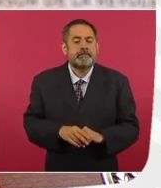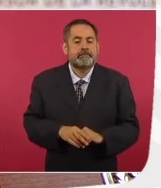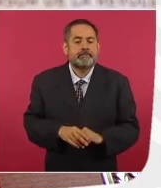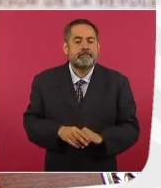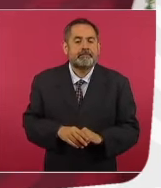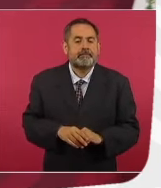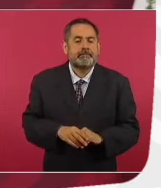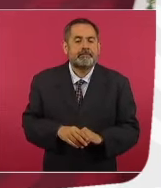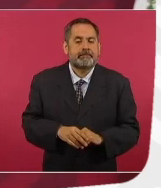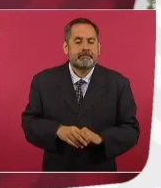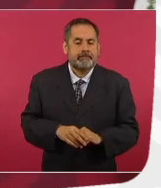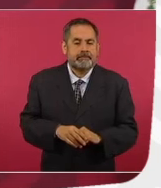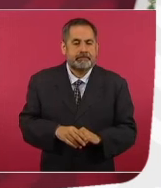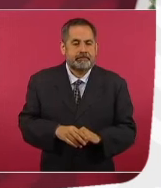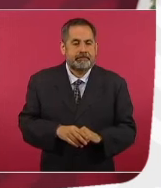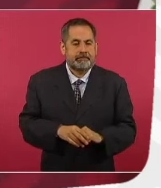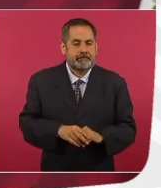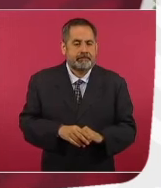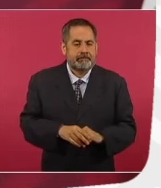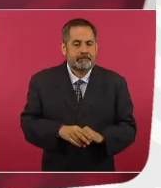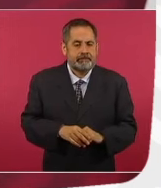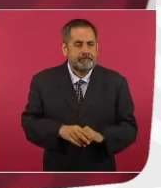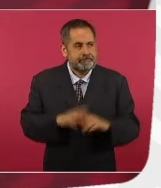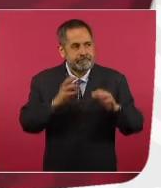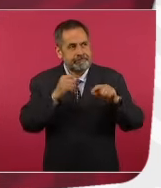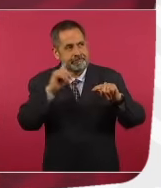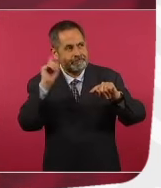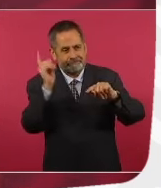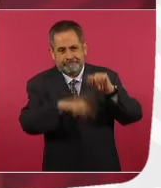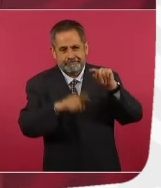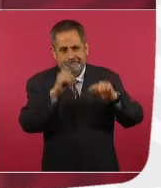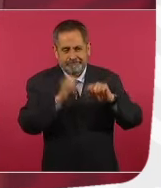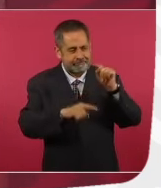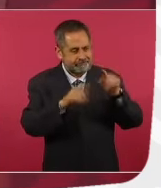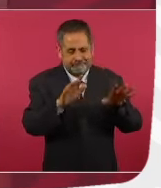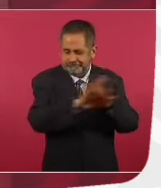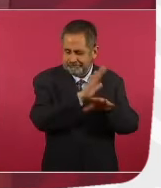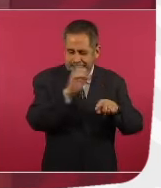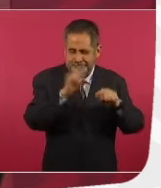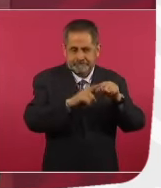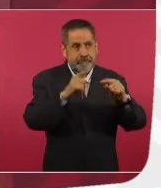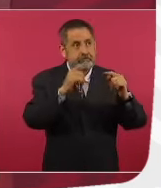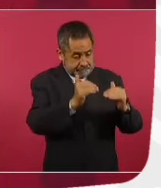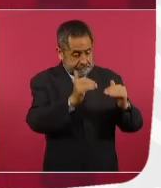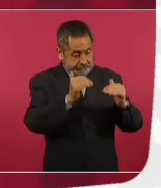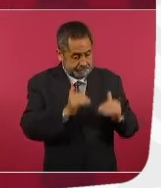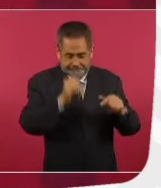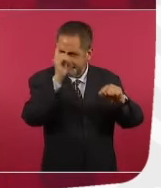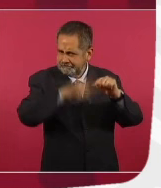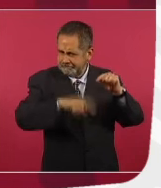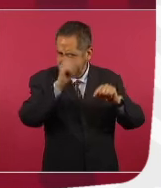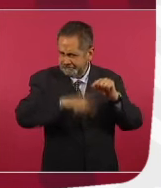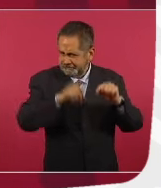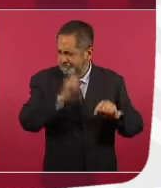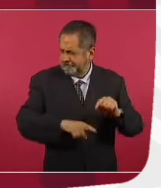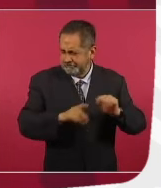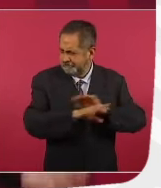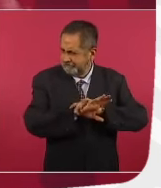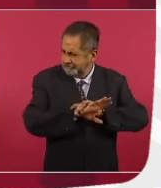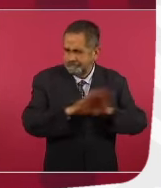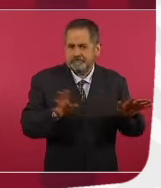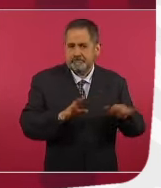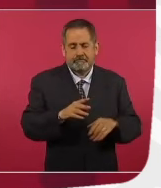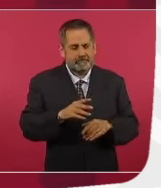se está desmontando ese andamiaje y por eso